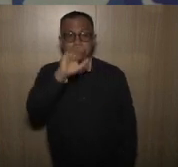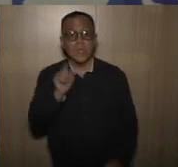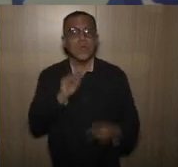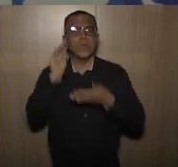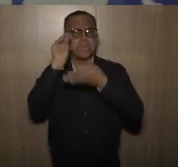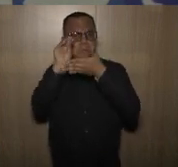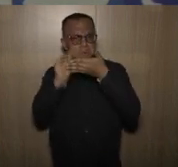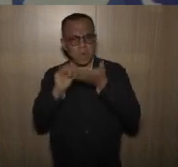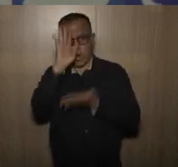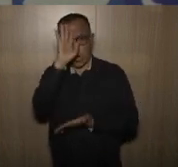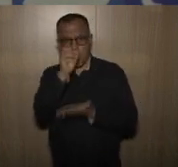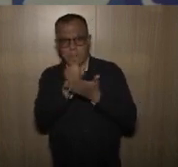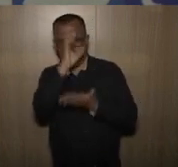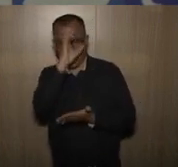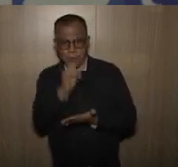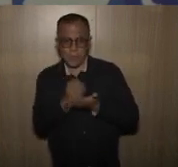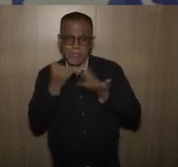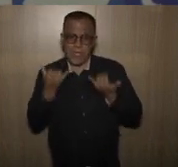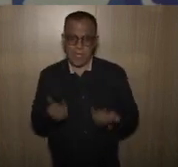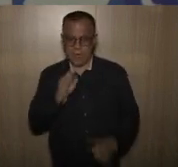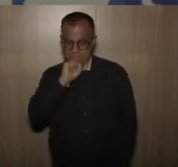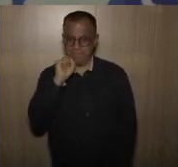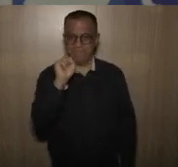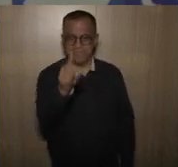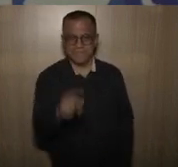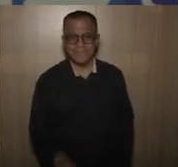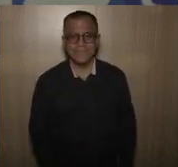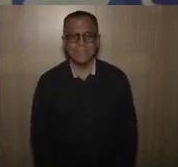sus opiniones en cuanto a la siguiente pregunta.